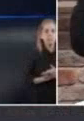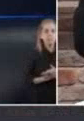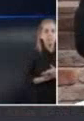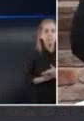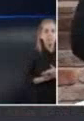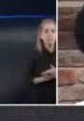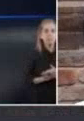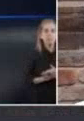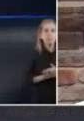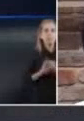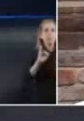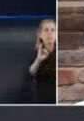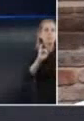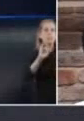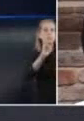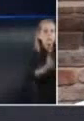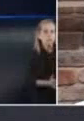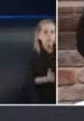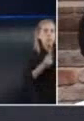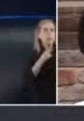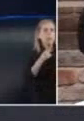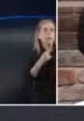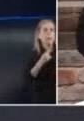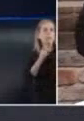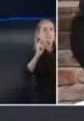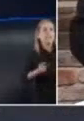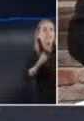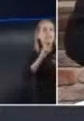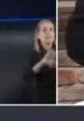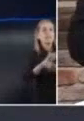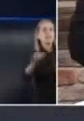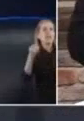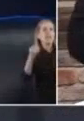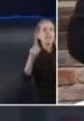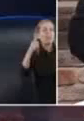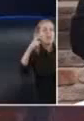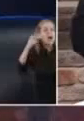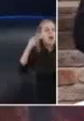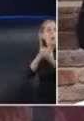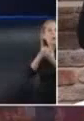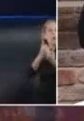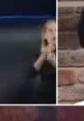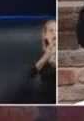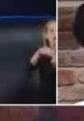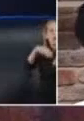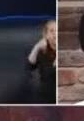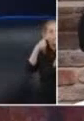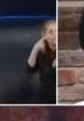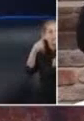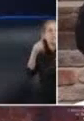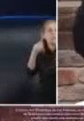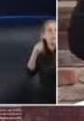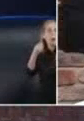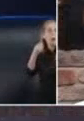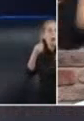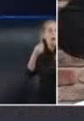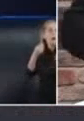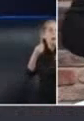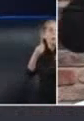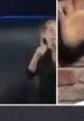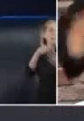alberto fernández imponiéndole un ministro y sacándolo a guzmán la realidad desde que esté cristina fernández parece